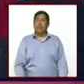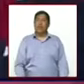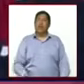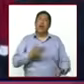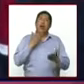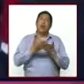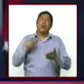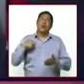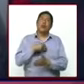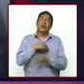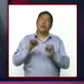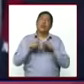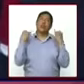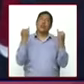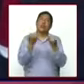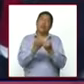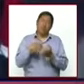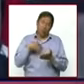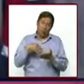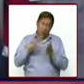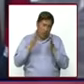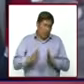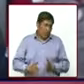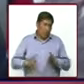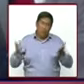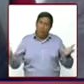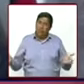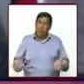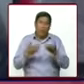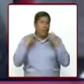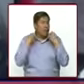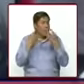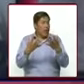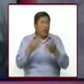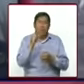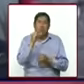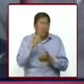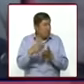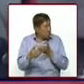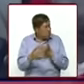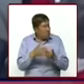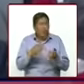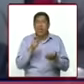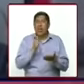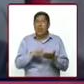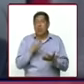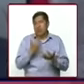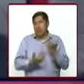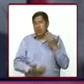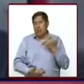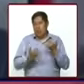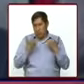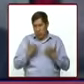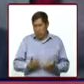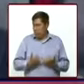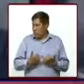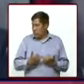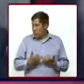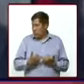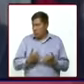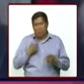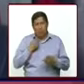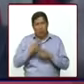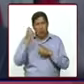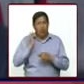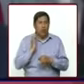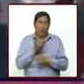Bueno, nosotros como institución hemos decidido apoyar, dar nuestro granito de arena para los incendios que están ocurriendo hoy en día, ¿no?, que afectan